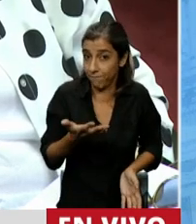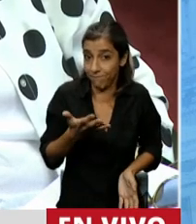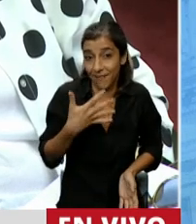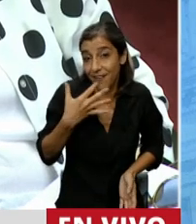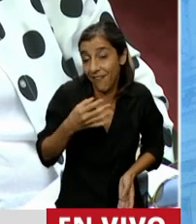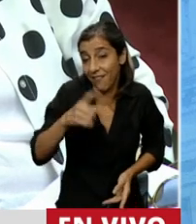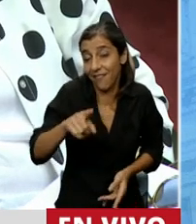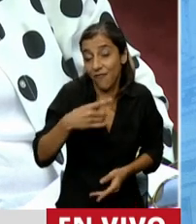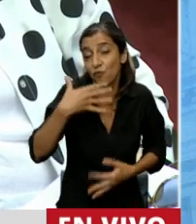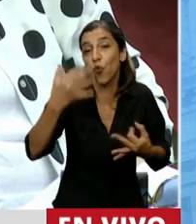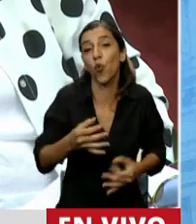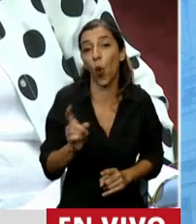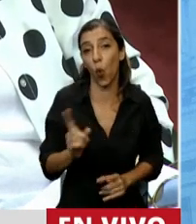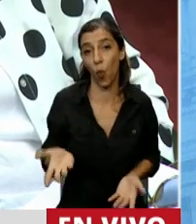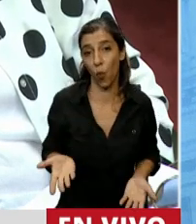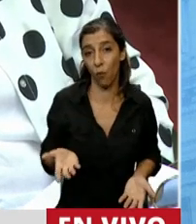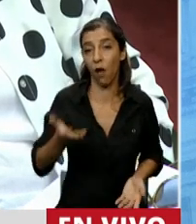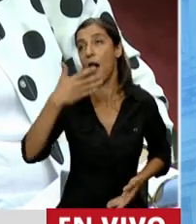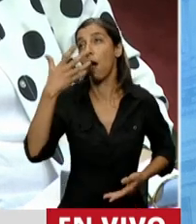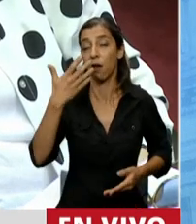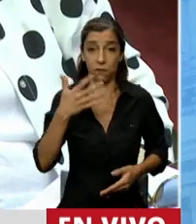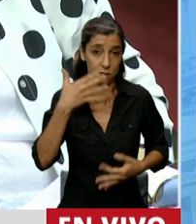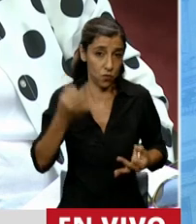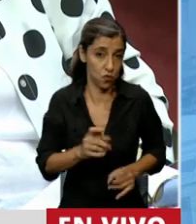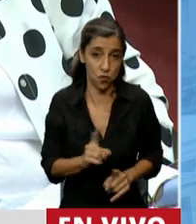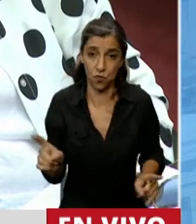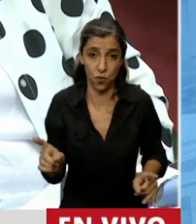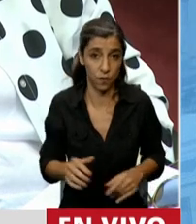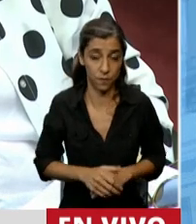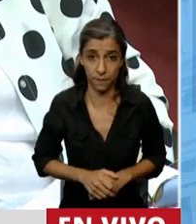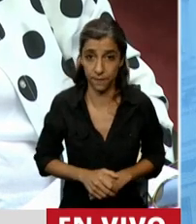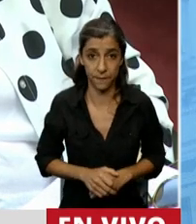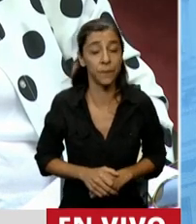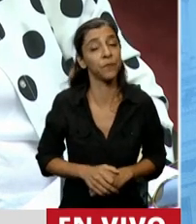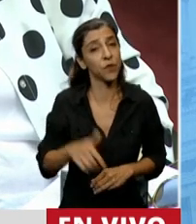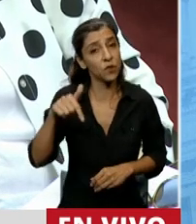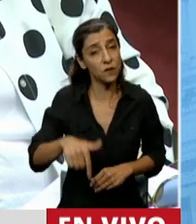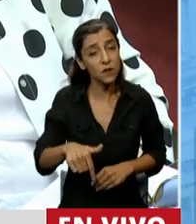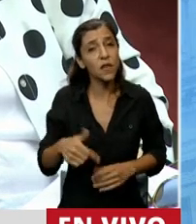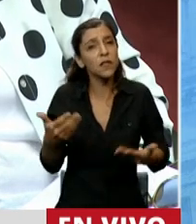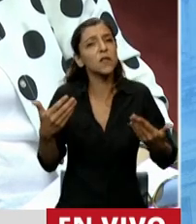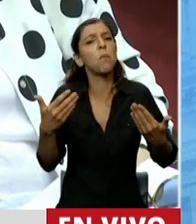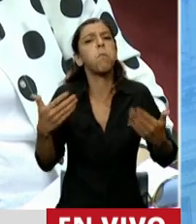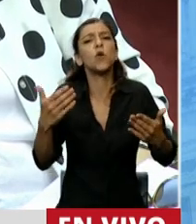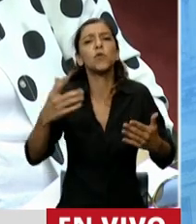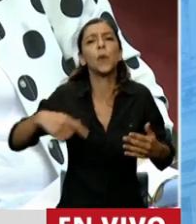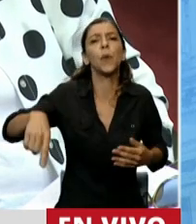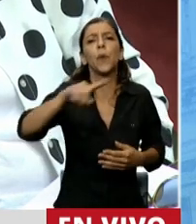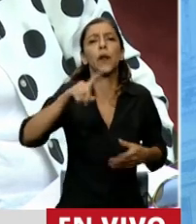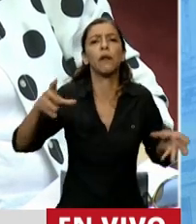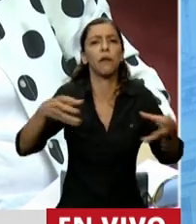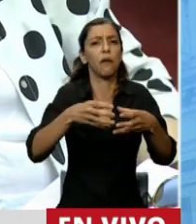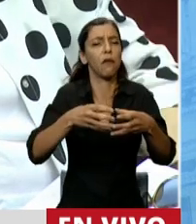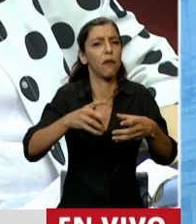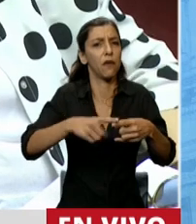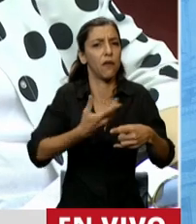es una gran oportunidad para que el bloque oficialista repase lo que va a hacer, porque